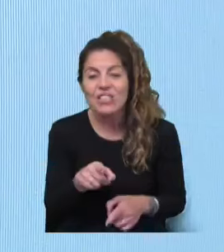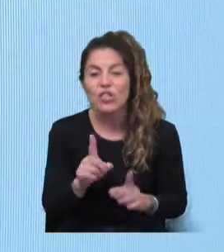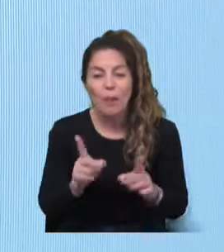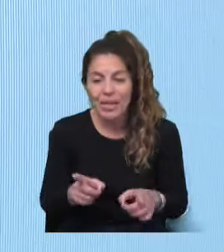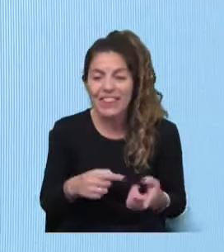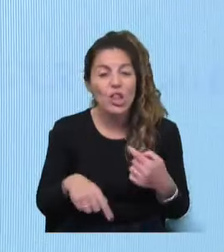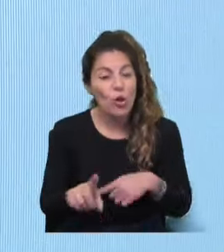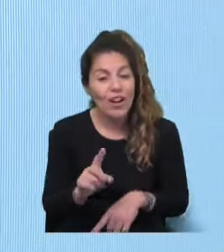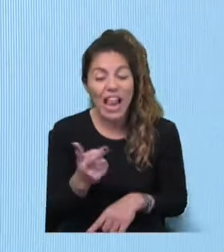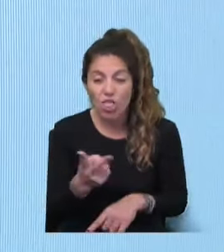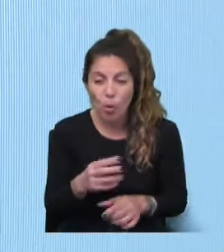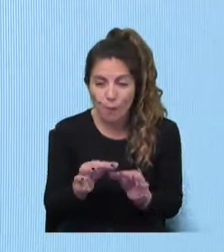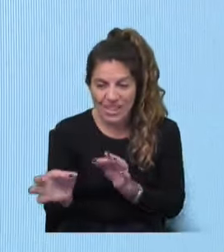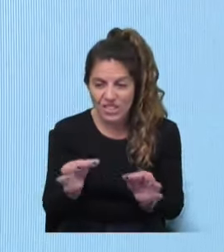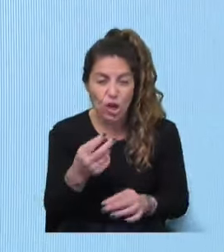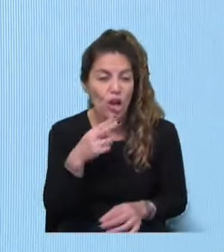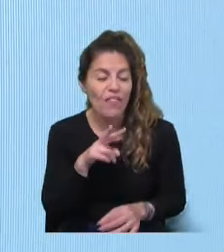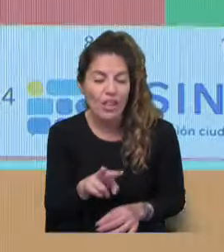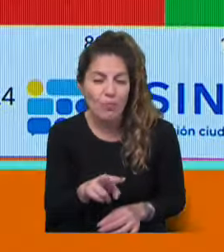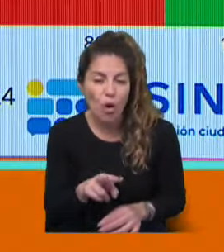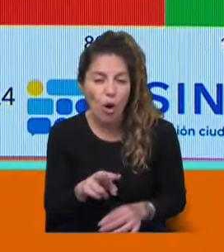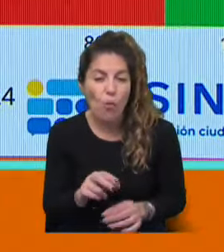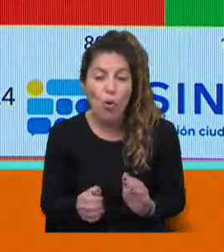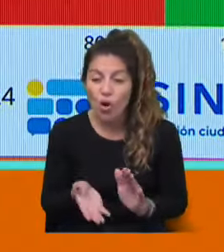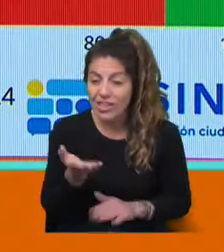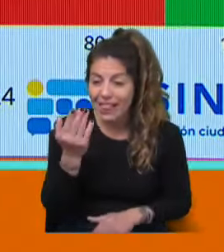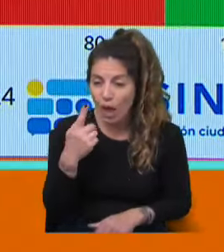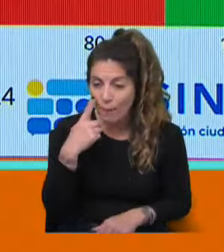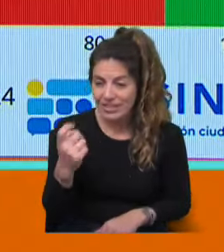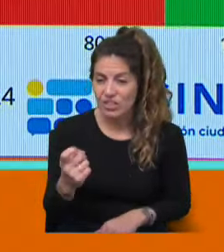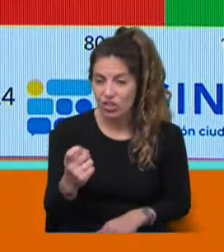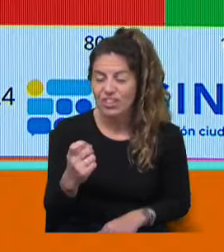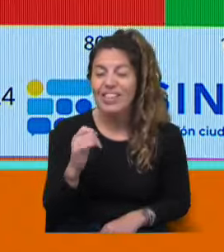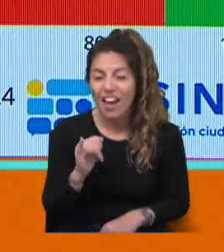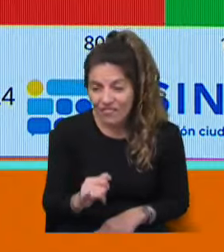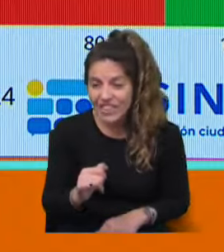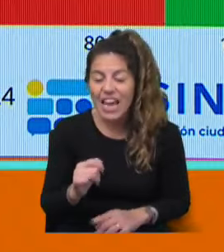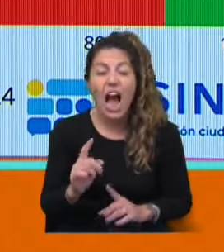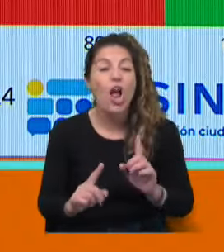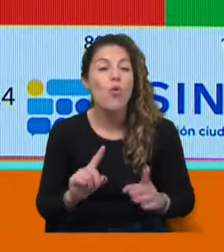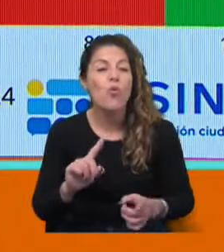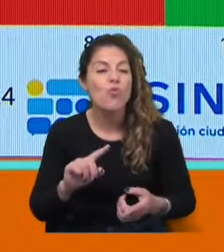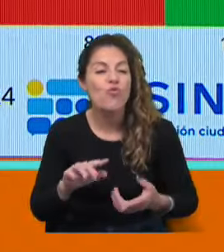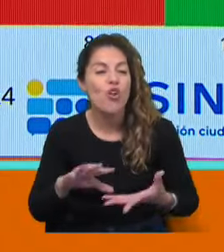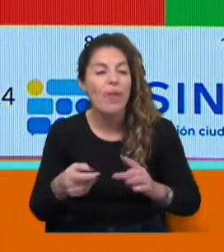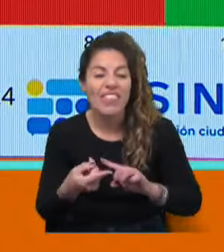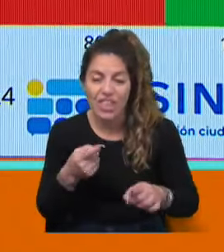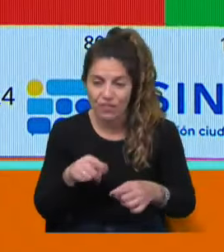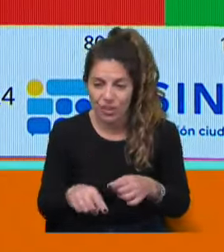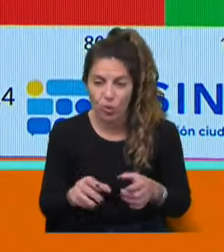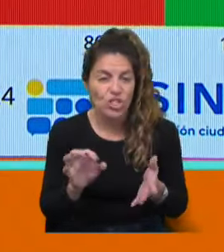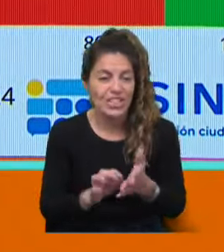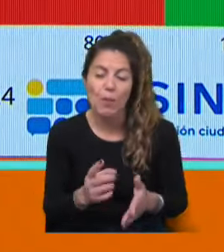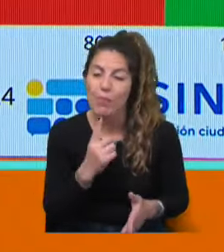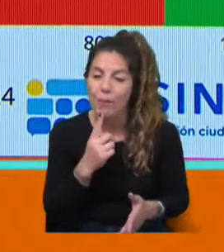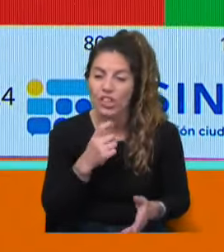todas formas, en las dos mediciones lo que vemos es muy alta esta percepción de que había algún tipo de vínculo entre el sistema